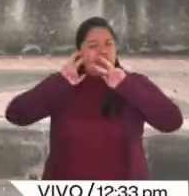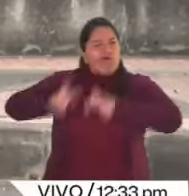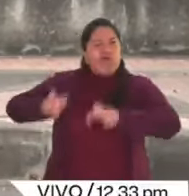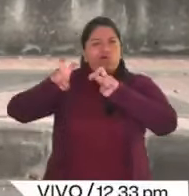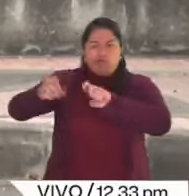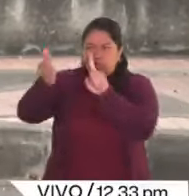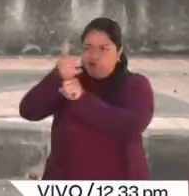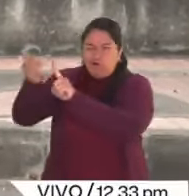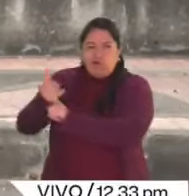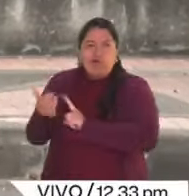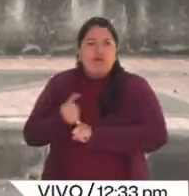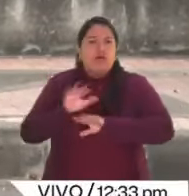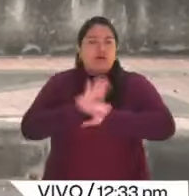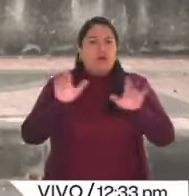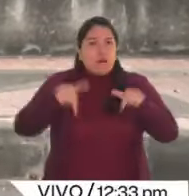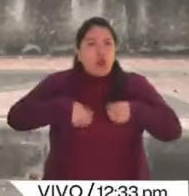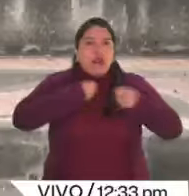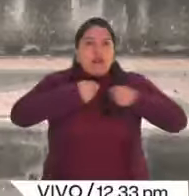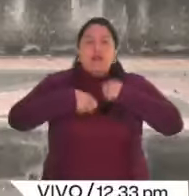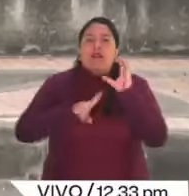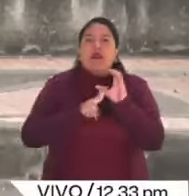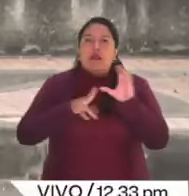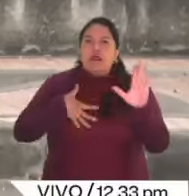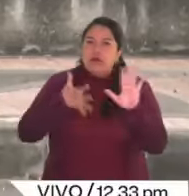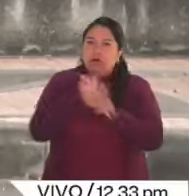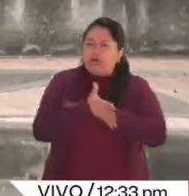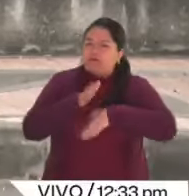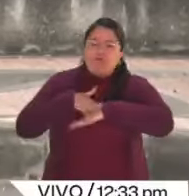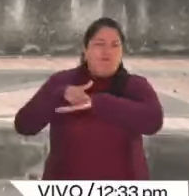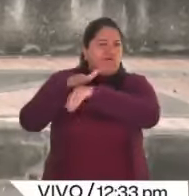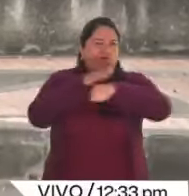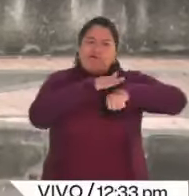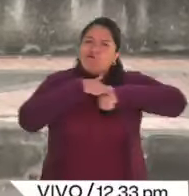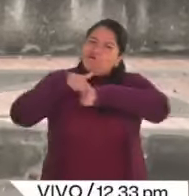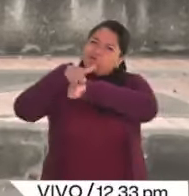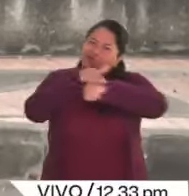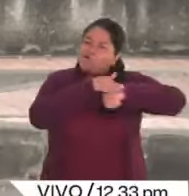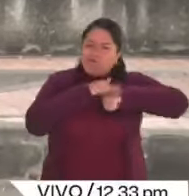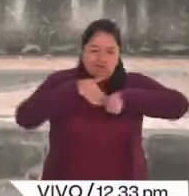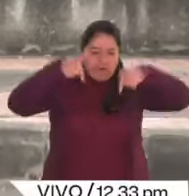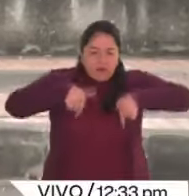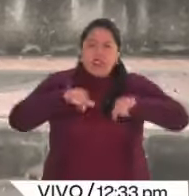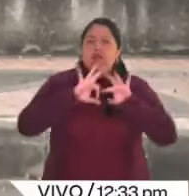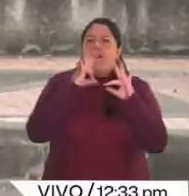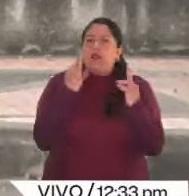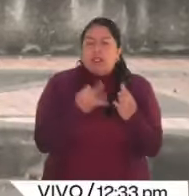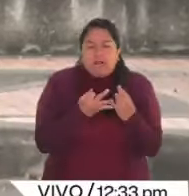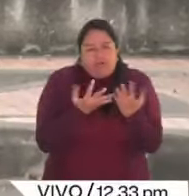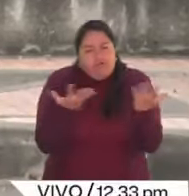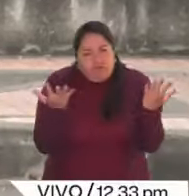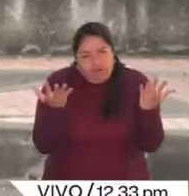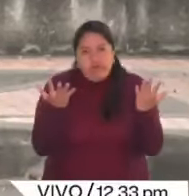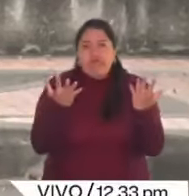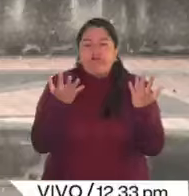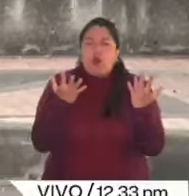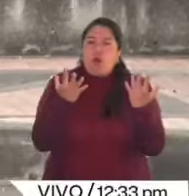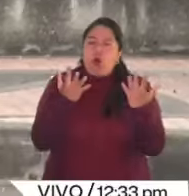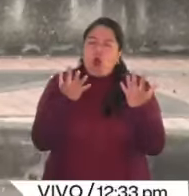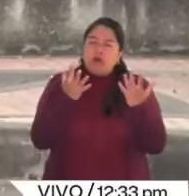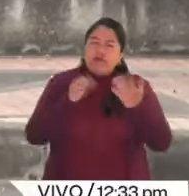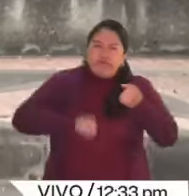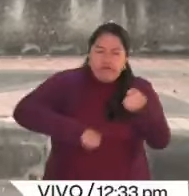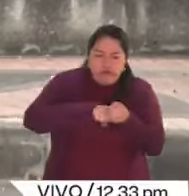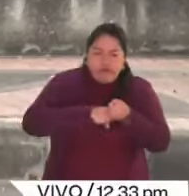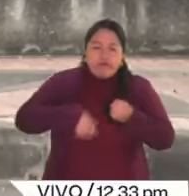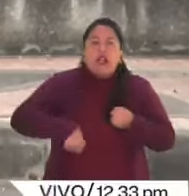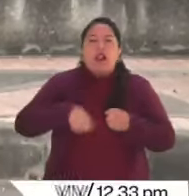investigación. Una vez más, desde Noticias RCN, un mensaje solidario para esta familia y los acompañamos. Esta es toda la información